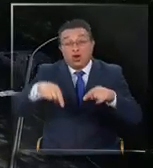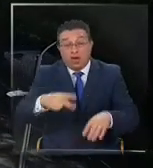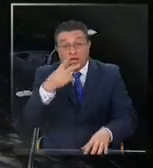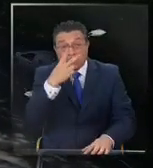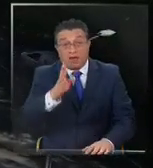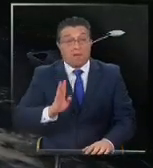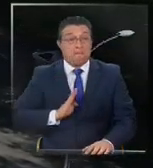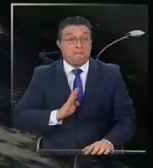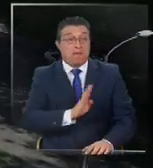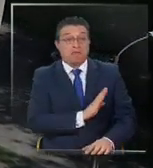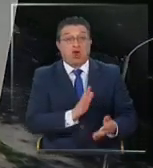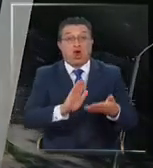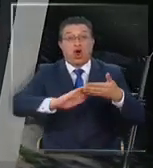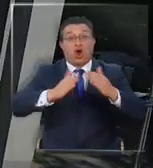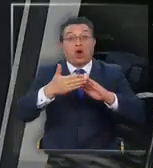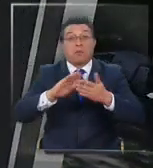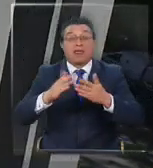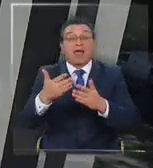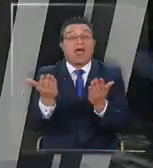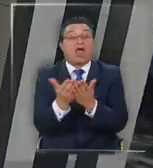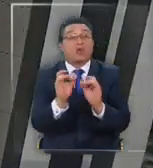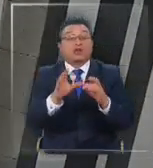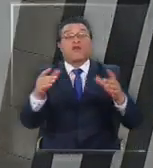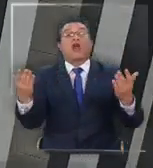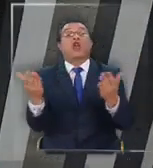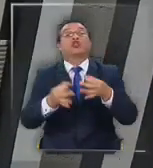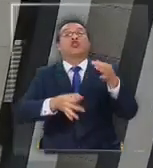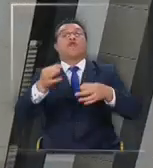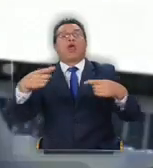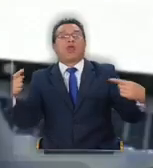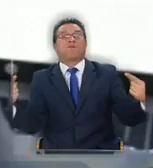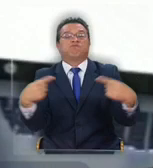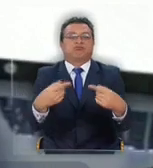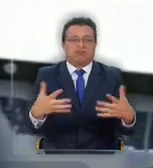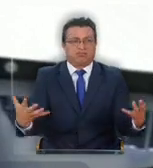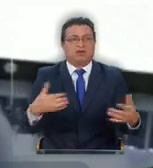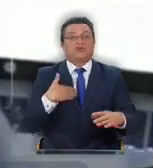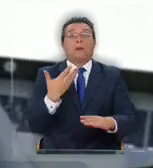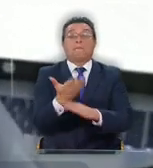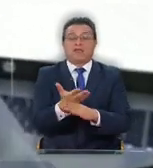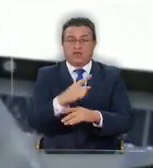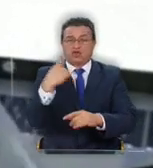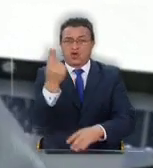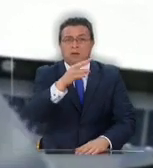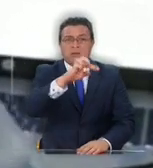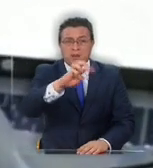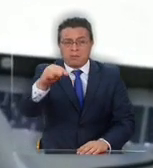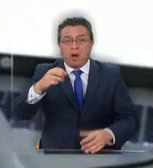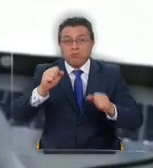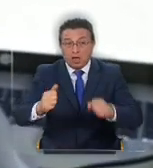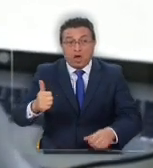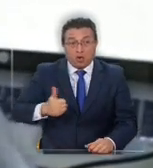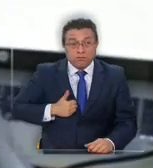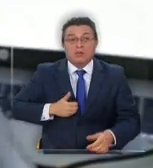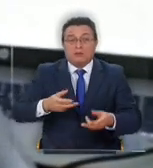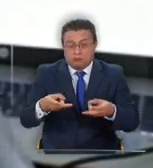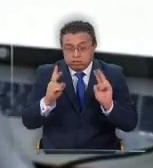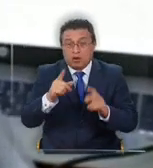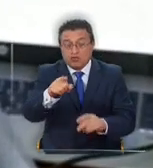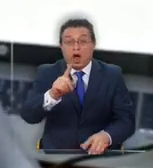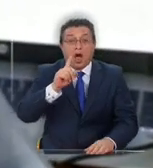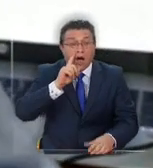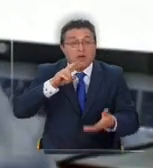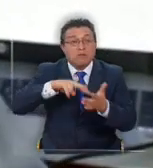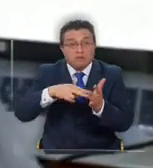miembros de una comunidad educativa enfrentado en tribunales nosotros hemos pedido a todos los apoderados las familias que puedan cumplir que lo hagan y aquellos que tienen